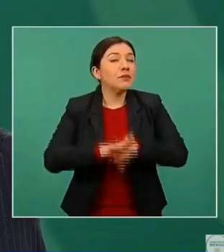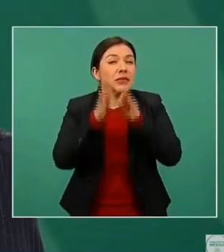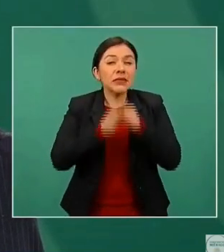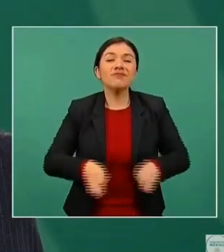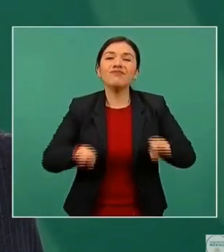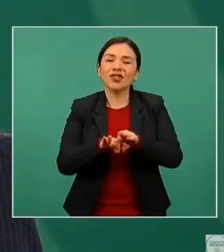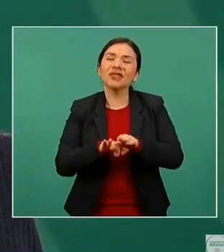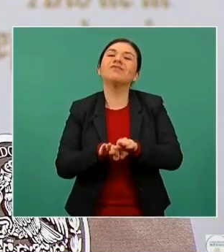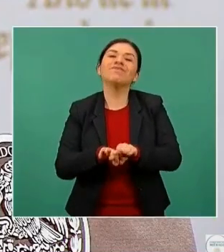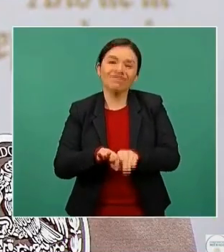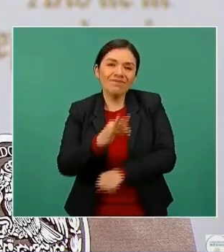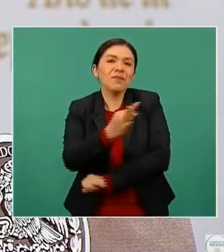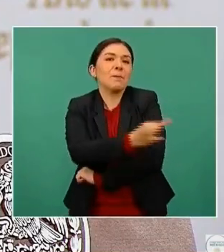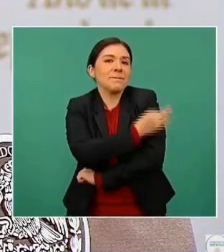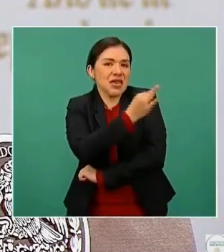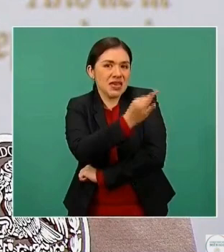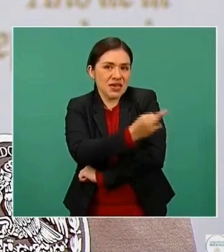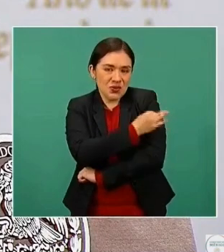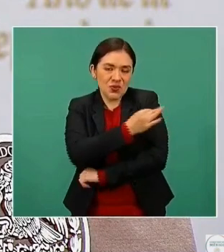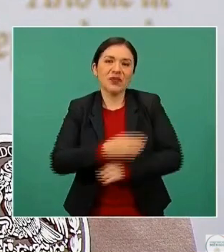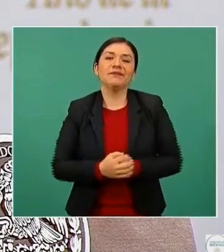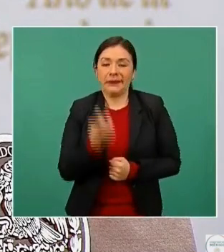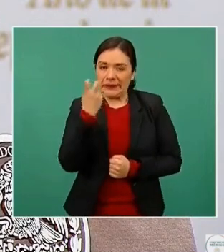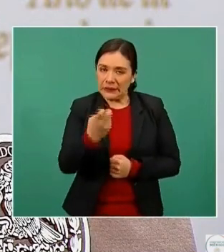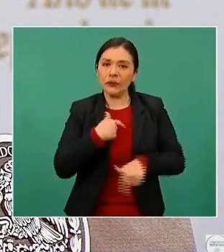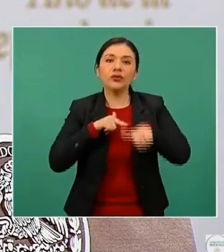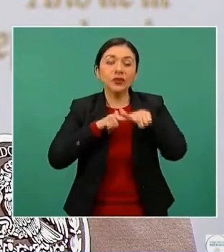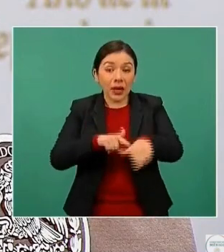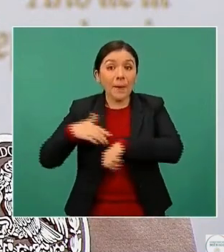la vacunación. Entonces seguimos haciendo un llamado